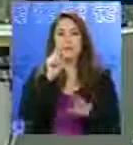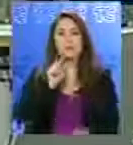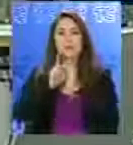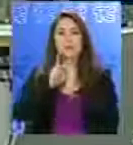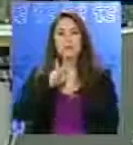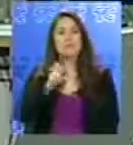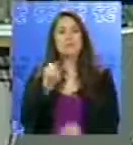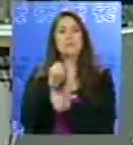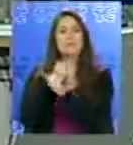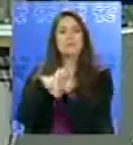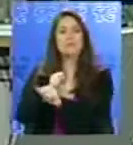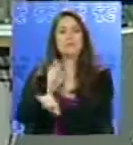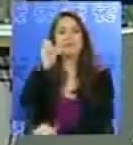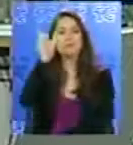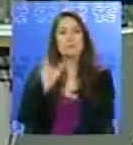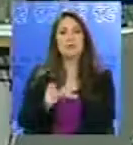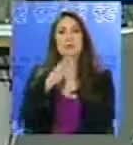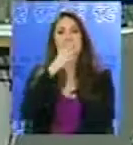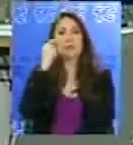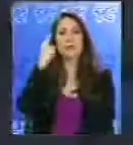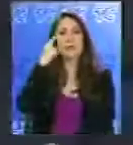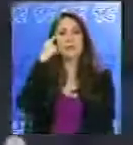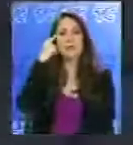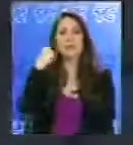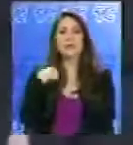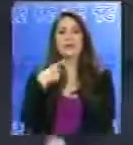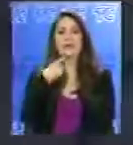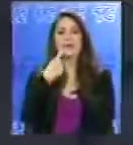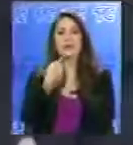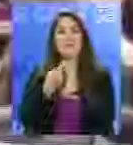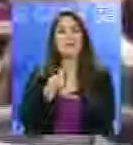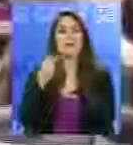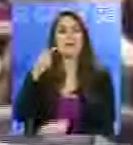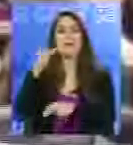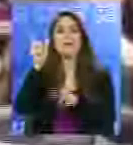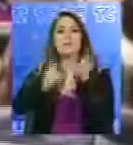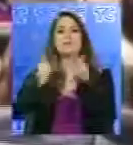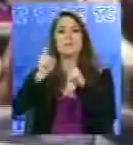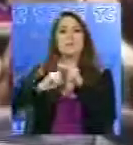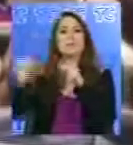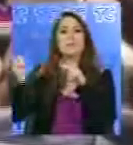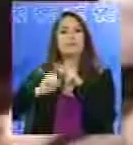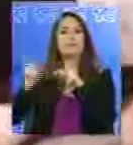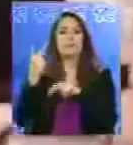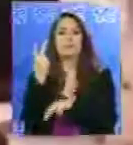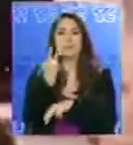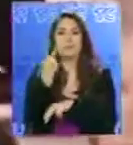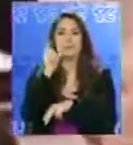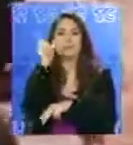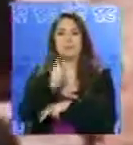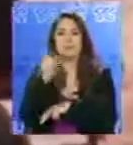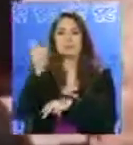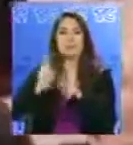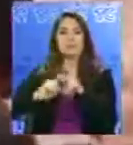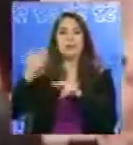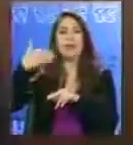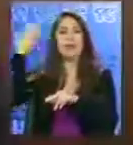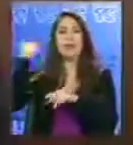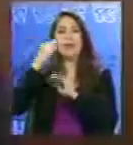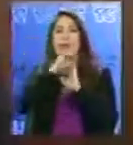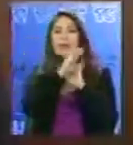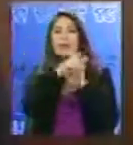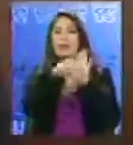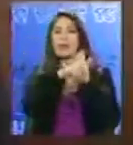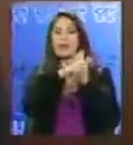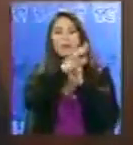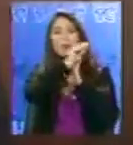es la defensa del ciudadano. Rafael Correa advierte a los exprófugos de la justicia, Kleber Jiménez y Fernando Villavicencio, que en caso de